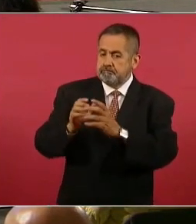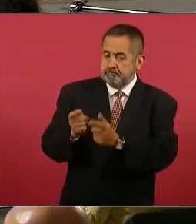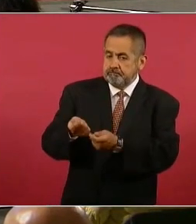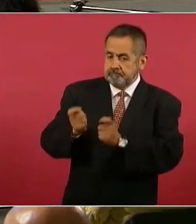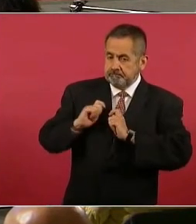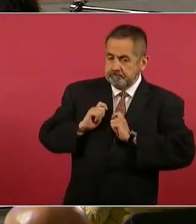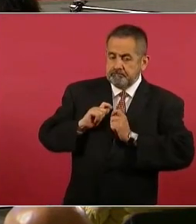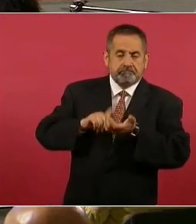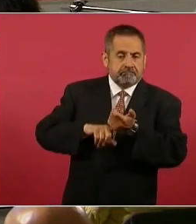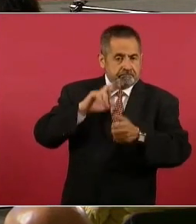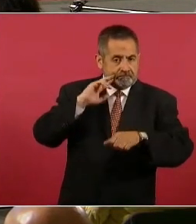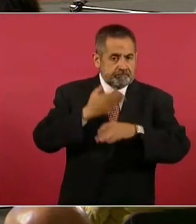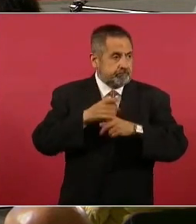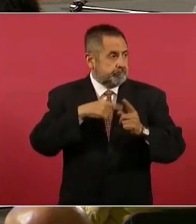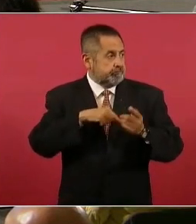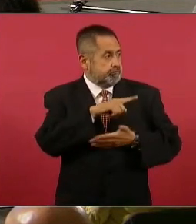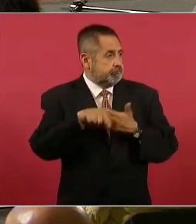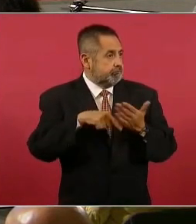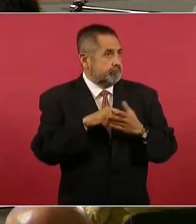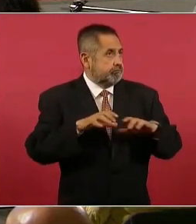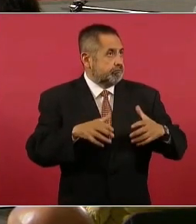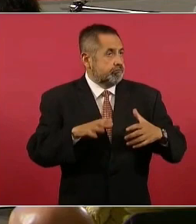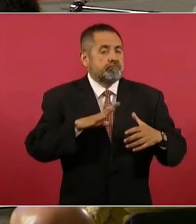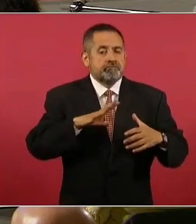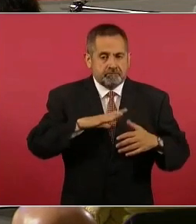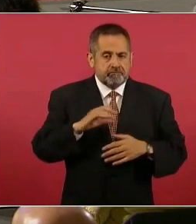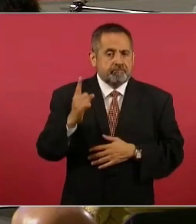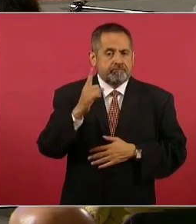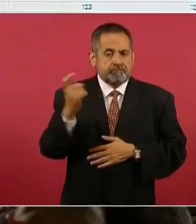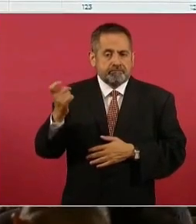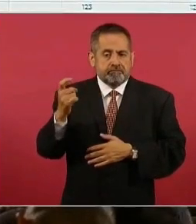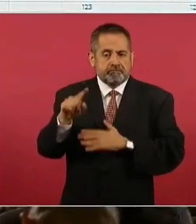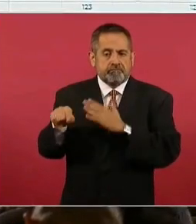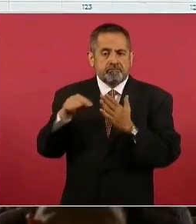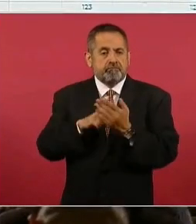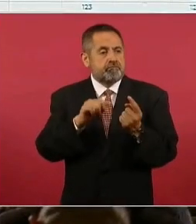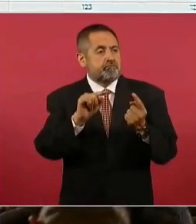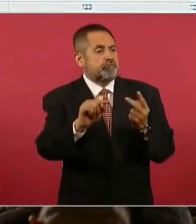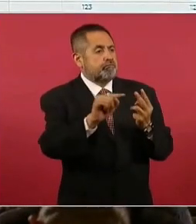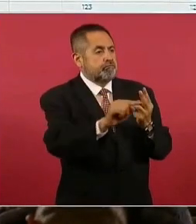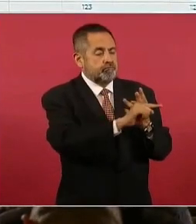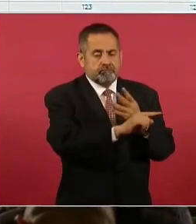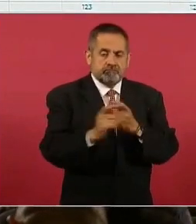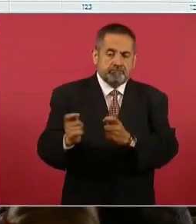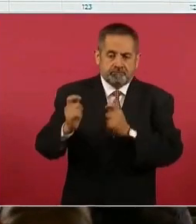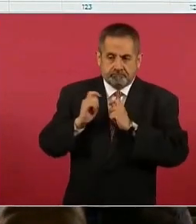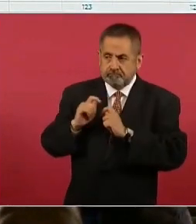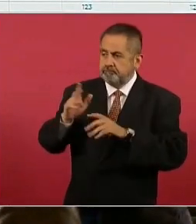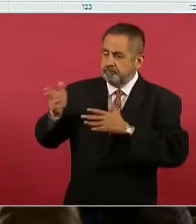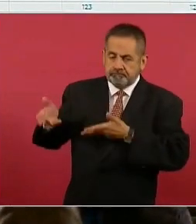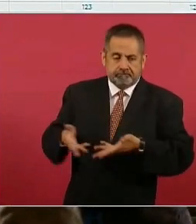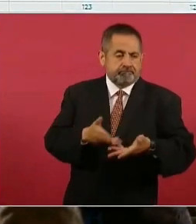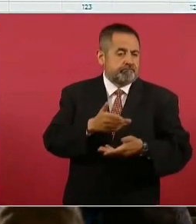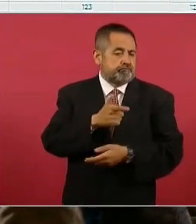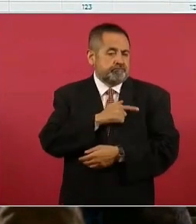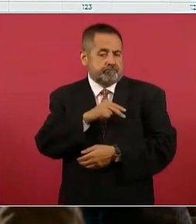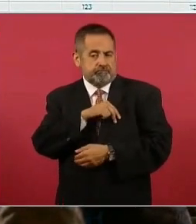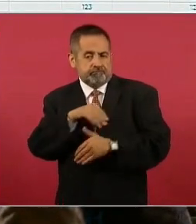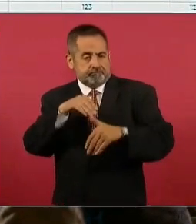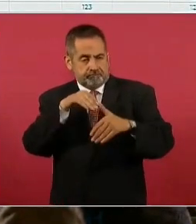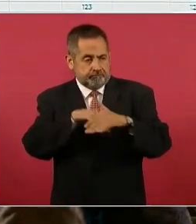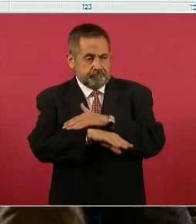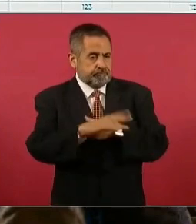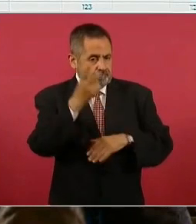nacional tenemos 100 100 instalaciones del ejército donde se aloja personal de la guardia nacional